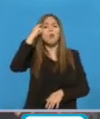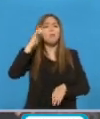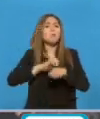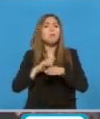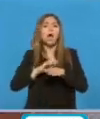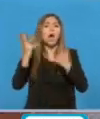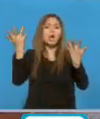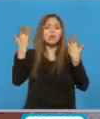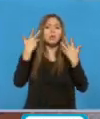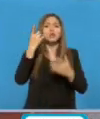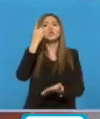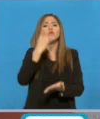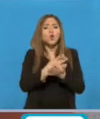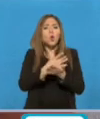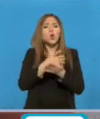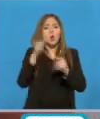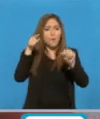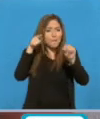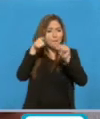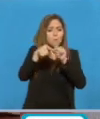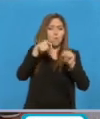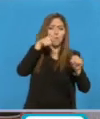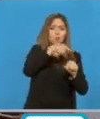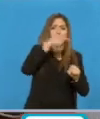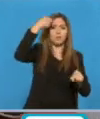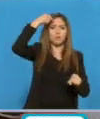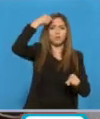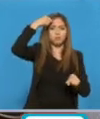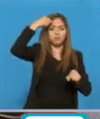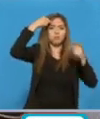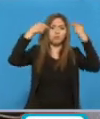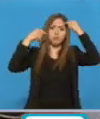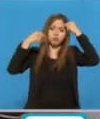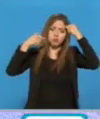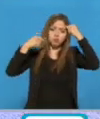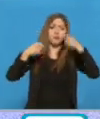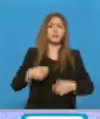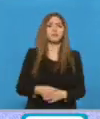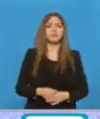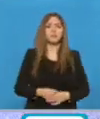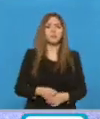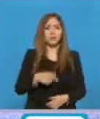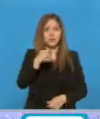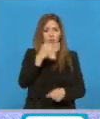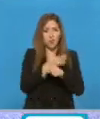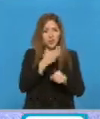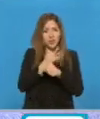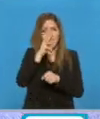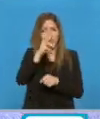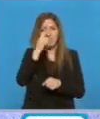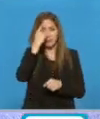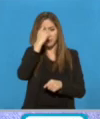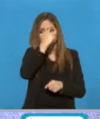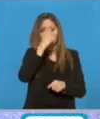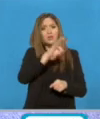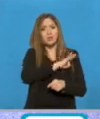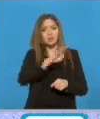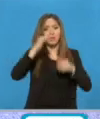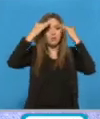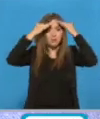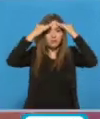Así Solo es. esos puntitos que se veían quedan, ¿no? Me imagino. Exactamente. Sí, que ahí estamos viendo que es más como en la frente. ¿También se puede hacer un poco más